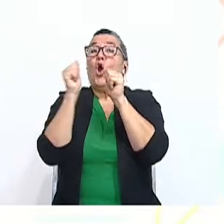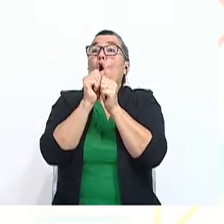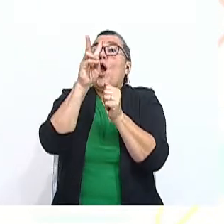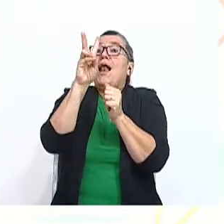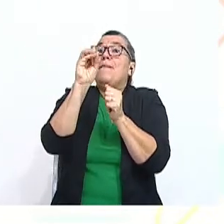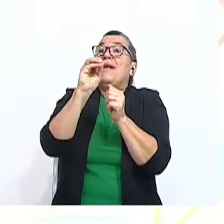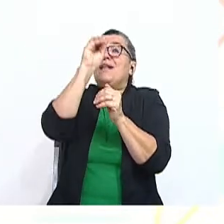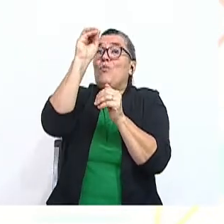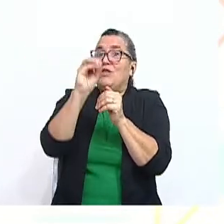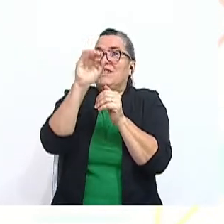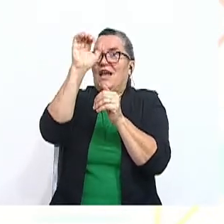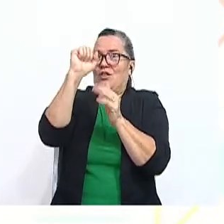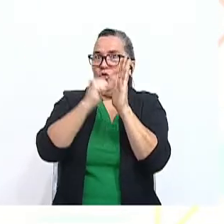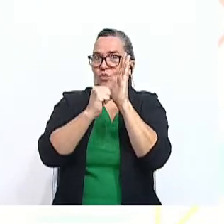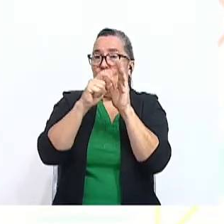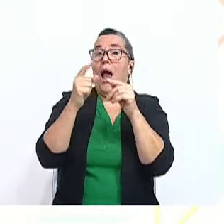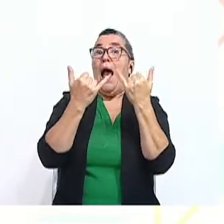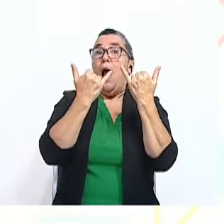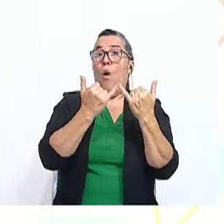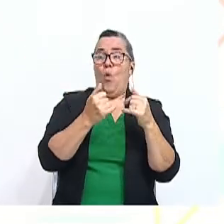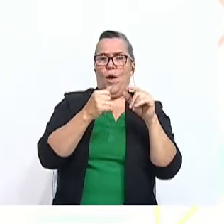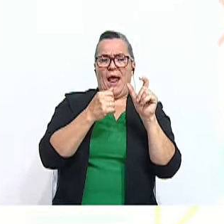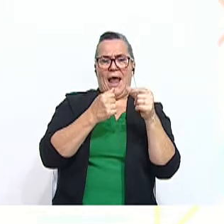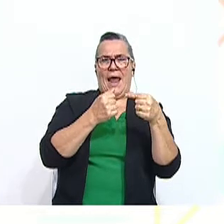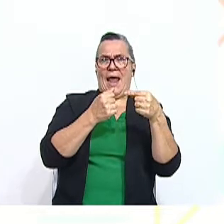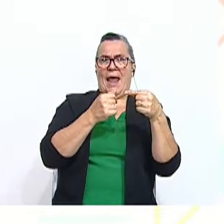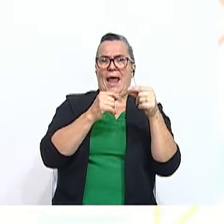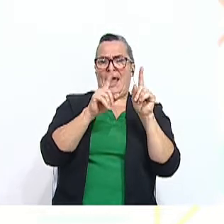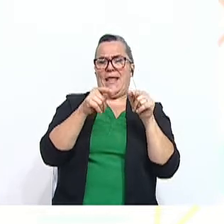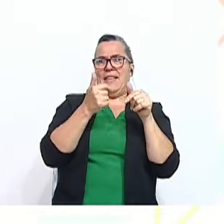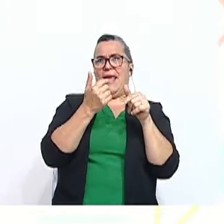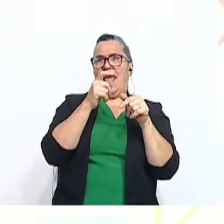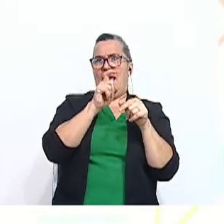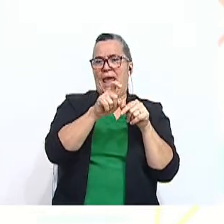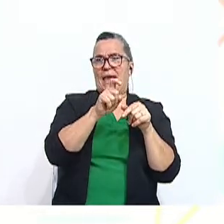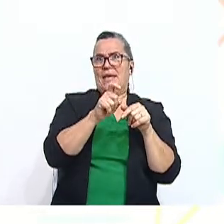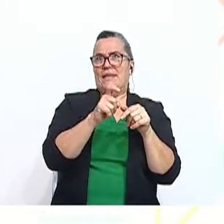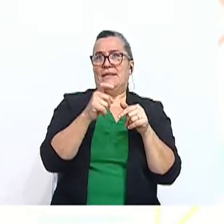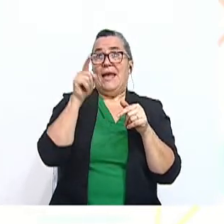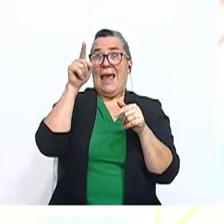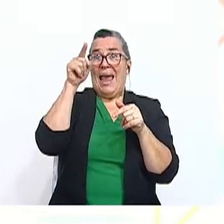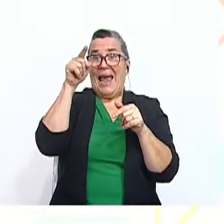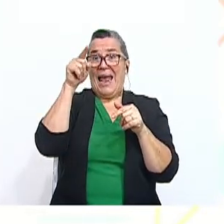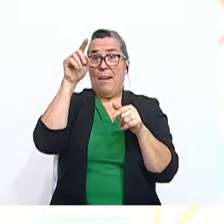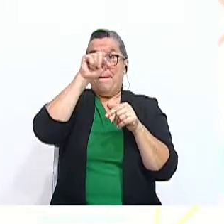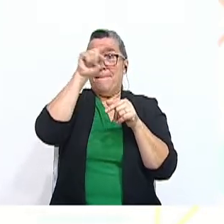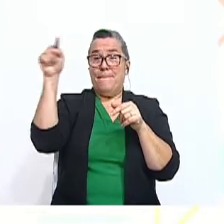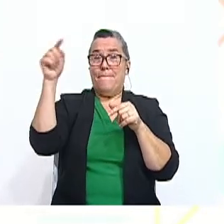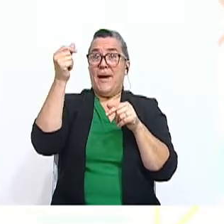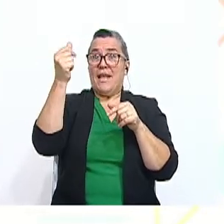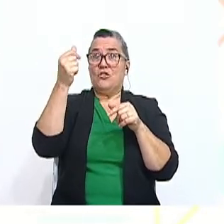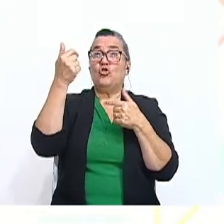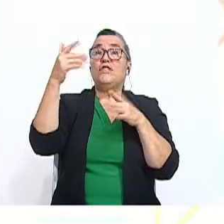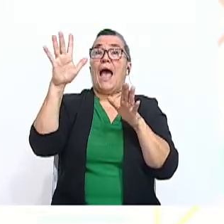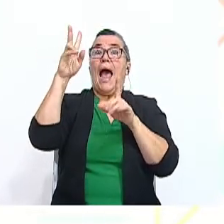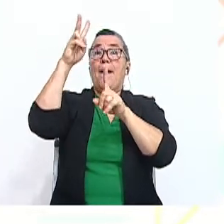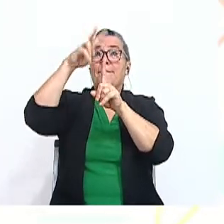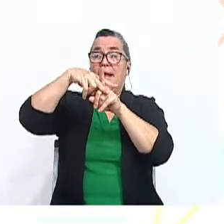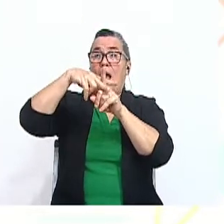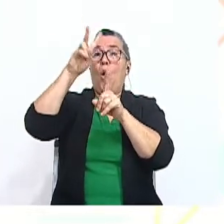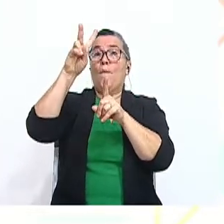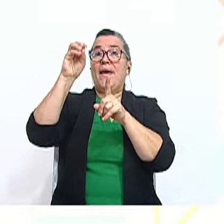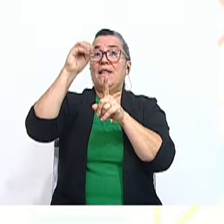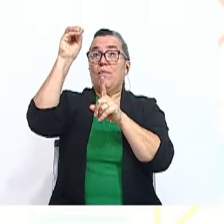880,000. Es decir, es el precio que ya tiene el 20% de descuento. Entonces, si le